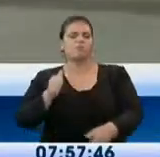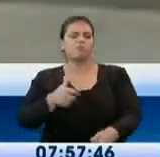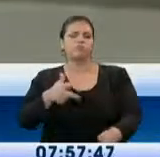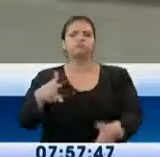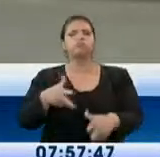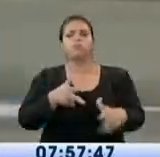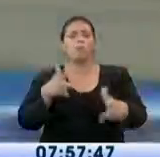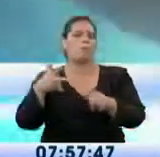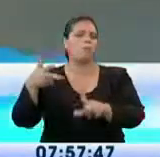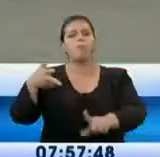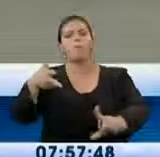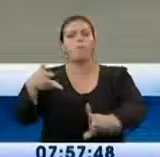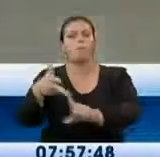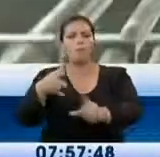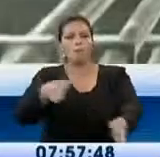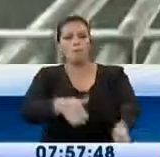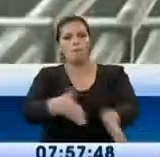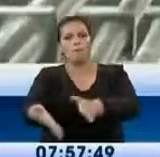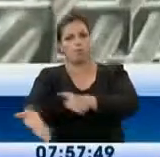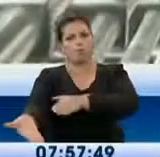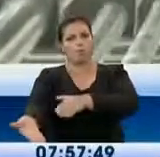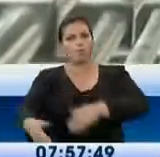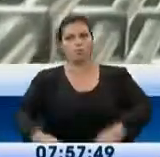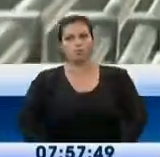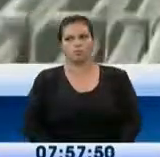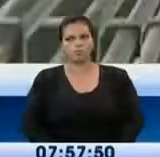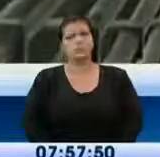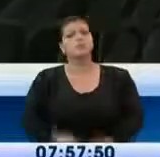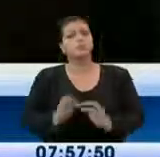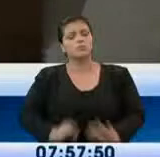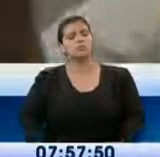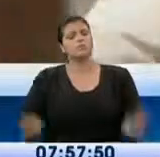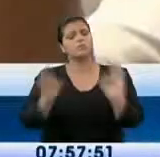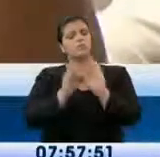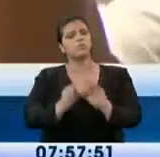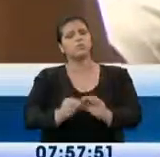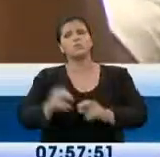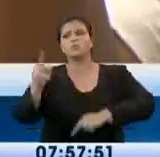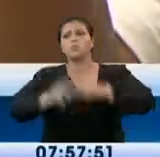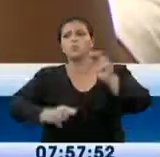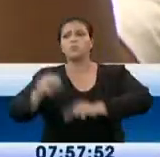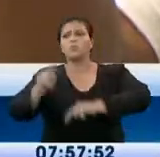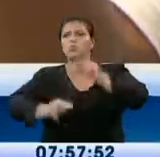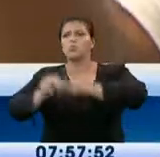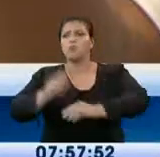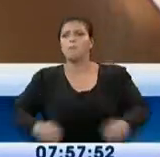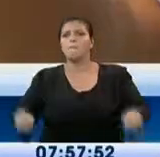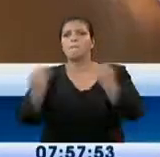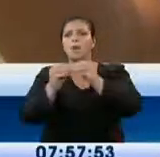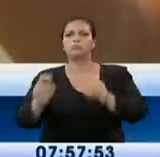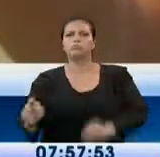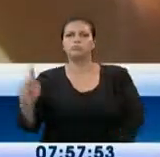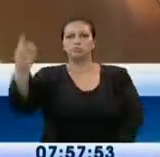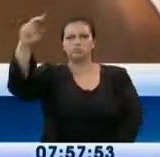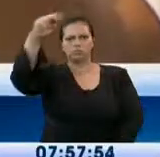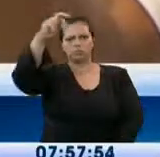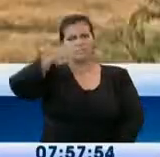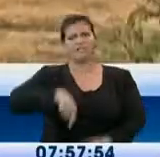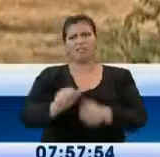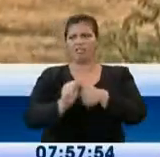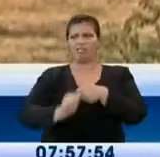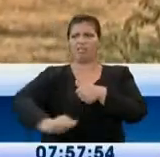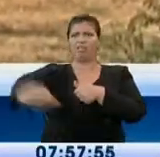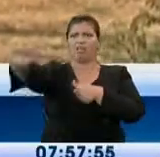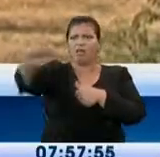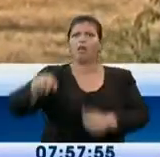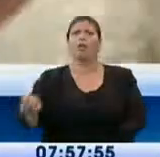pasos peatonales, pues solo hay 3 a lo largo de la autopista. Pero mire, estamos como a 2-3 kilómetros está el paso peatonal. Para